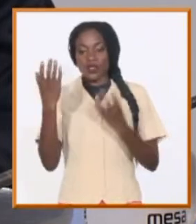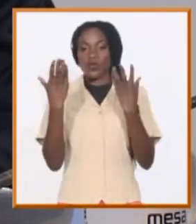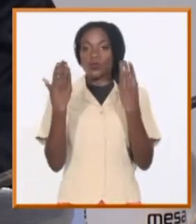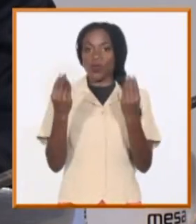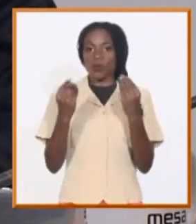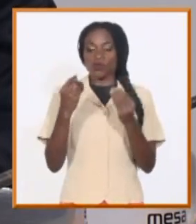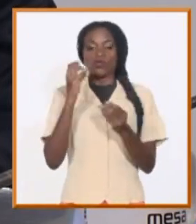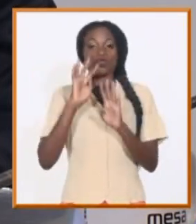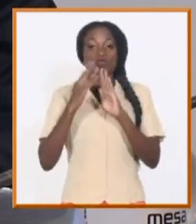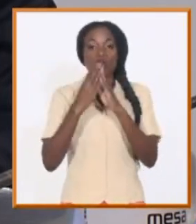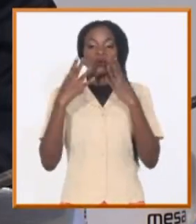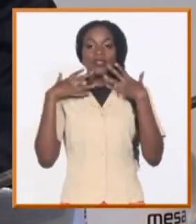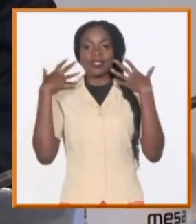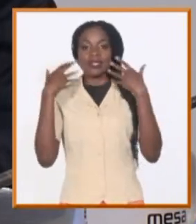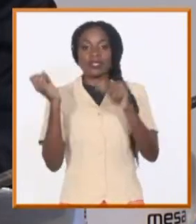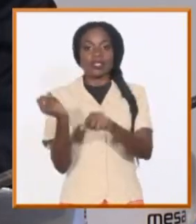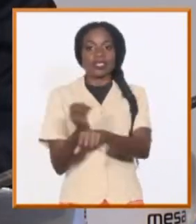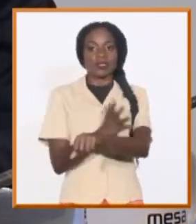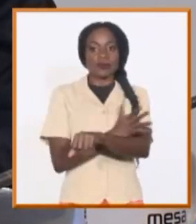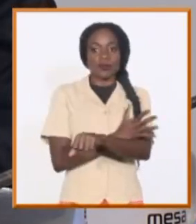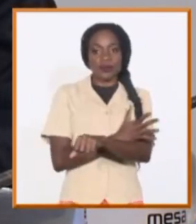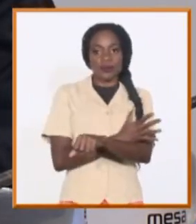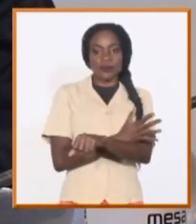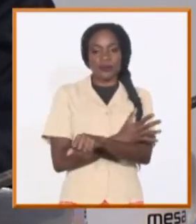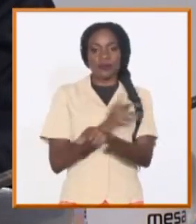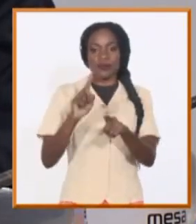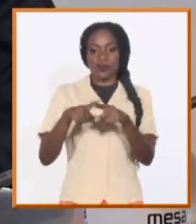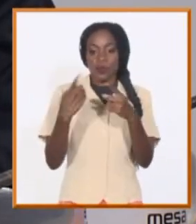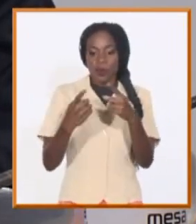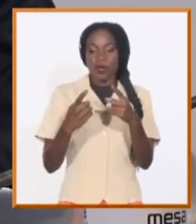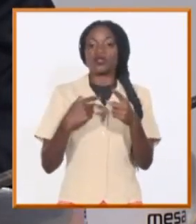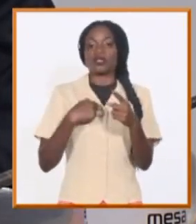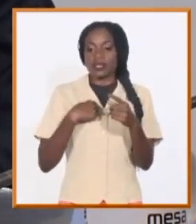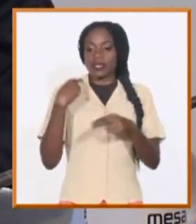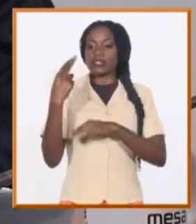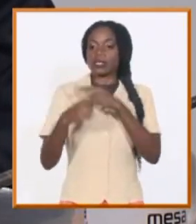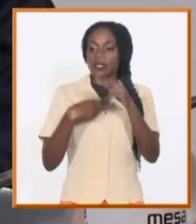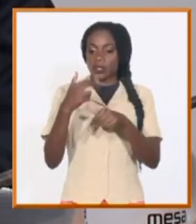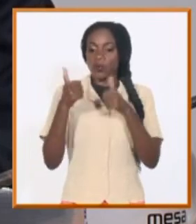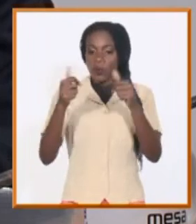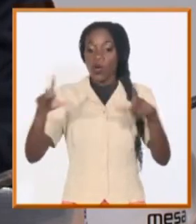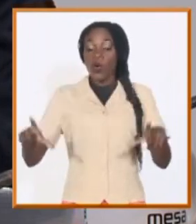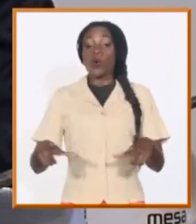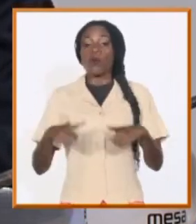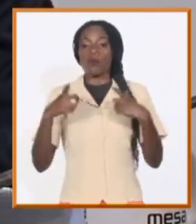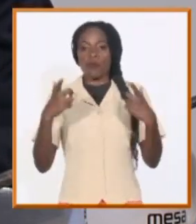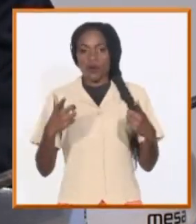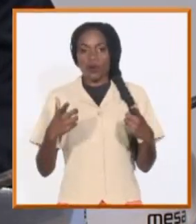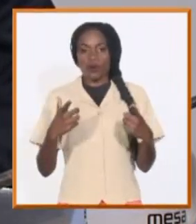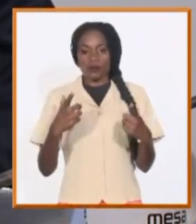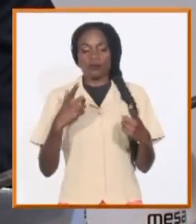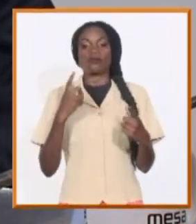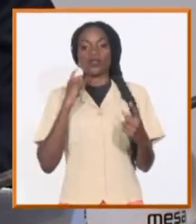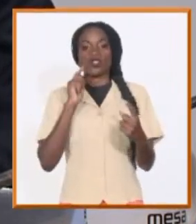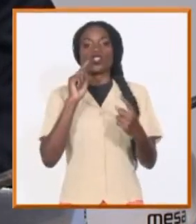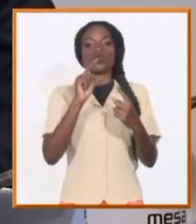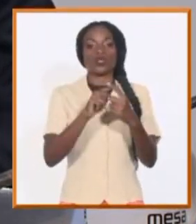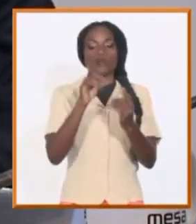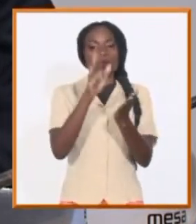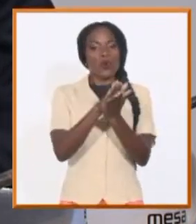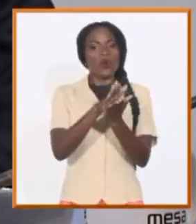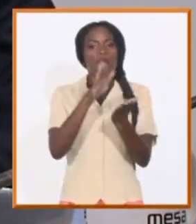con alegría, por la satisfacción del deber cumplido. Se cumplió con el